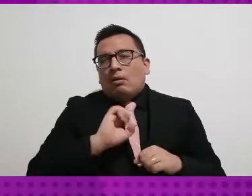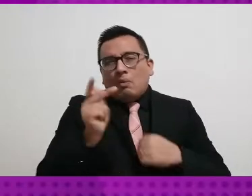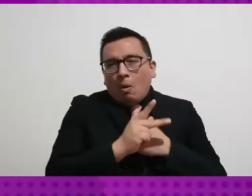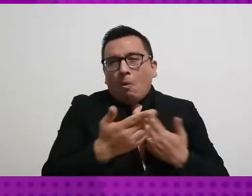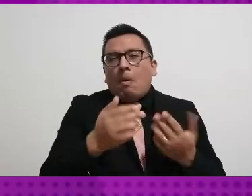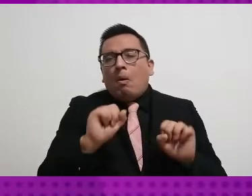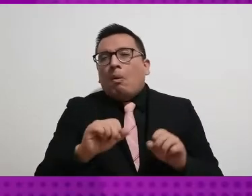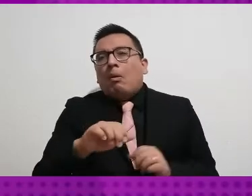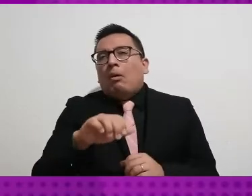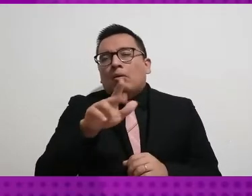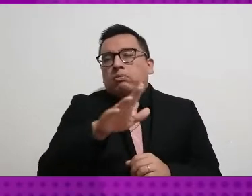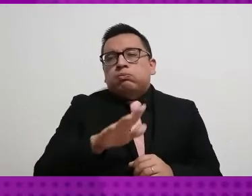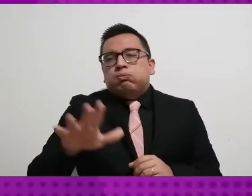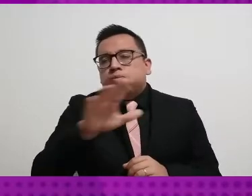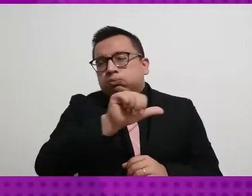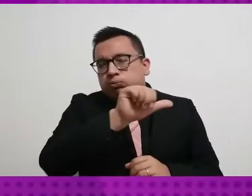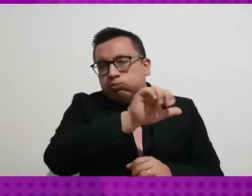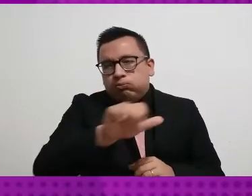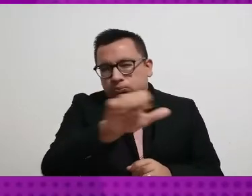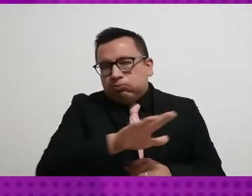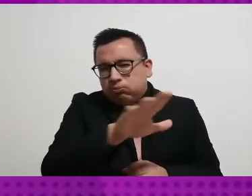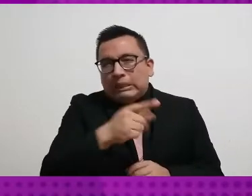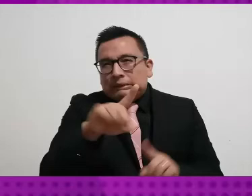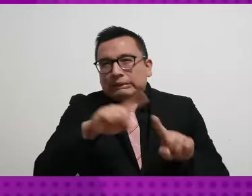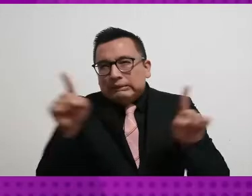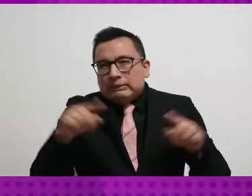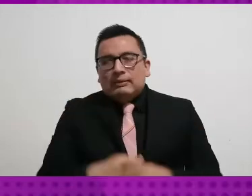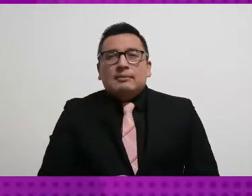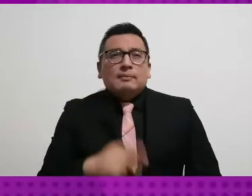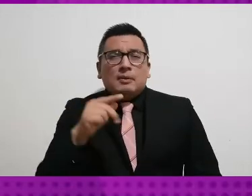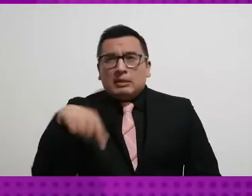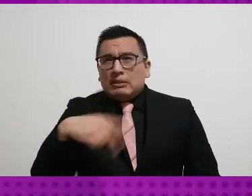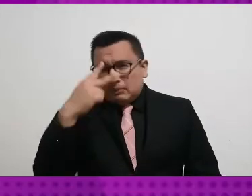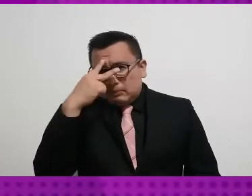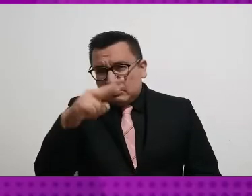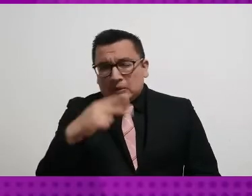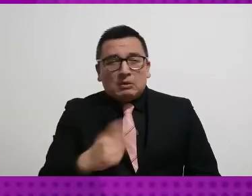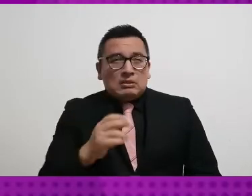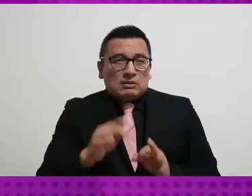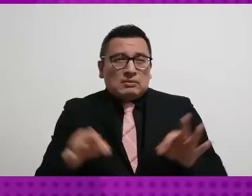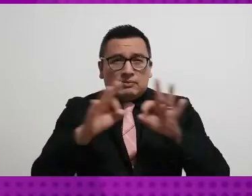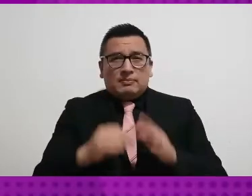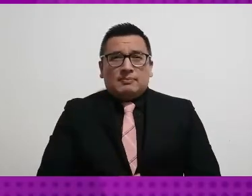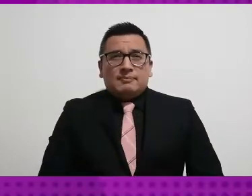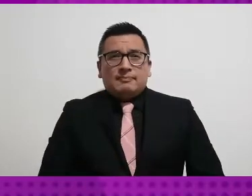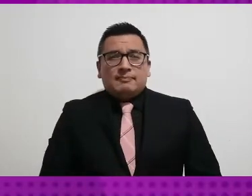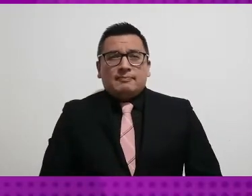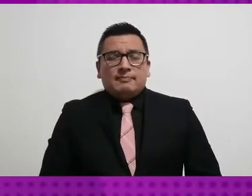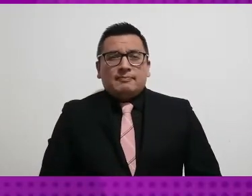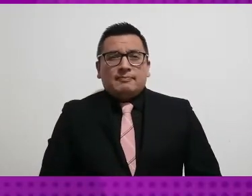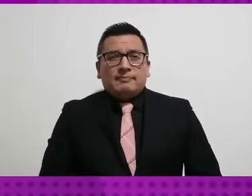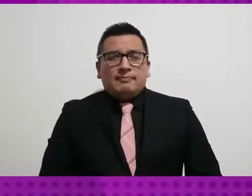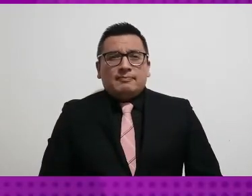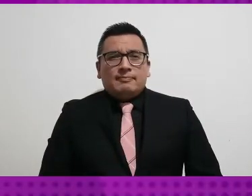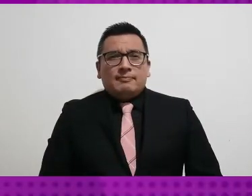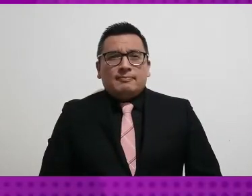funcionan un poco distintos, pero en América Latina México ha sido un referente muy importante en esta materia. También otro de los aspectos en los que el maestro